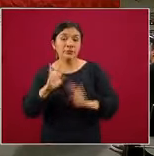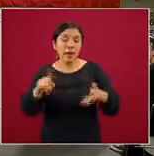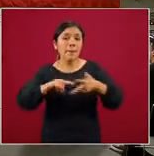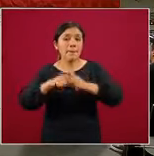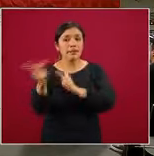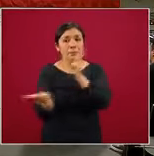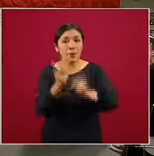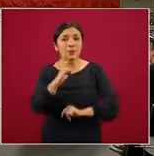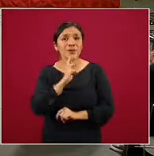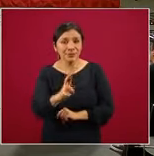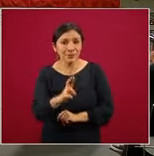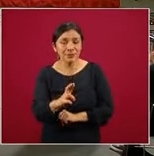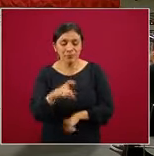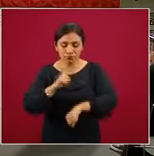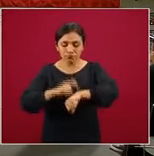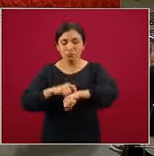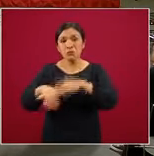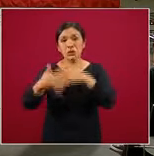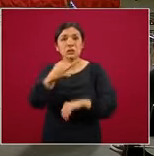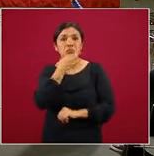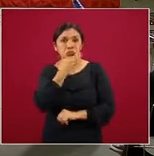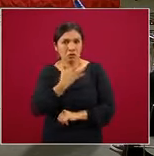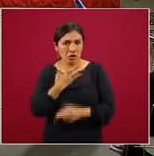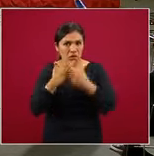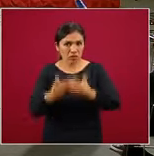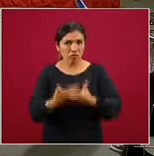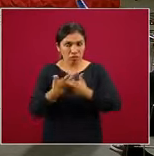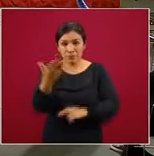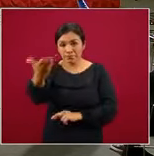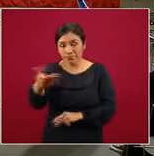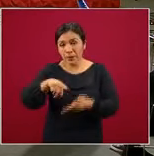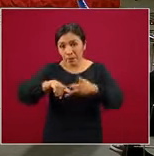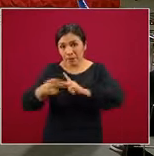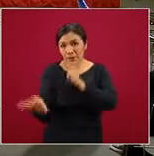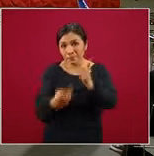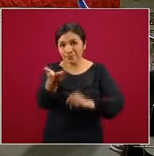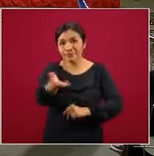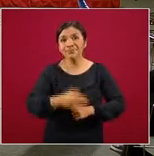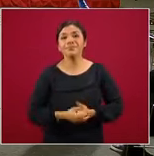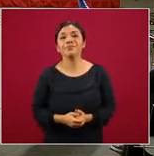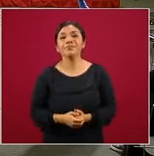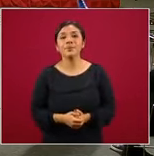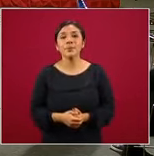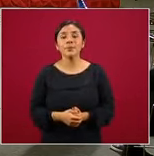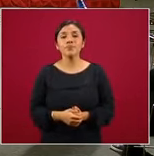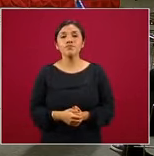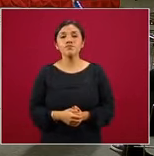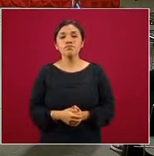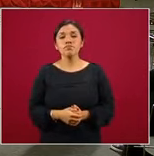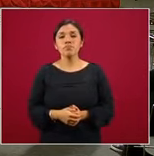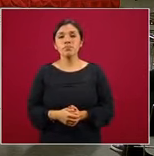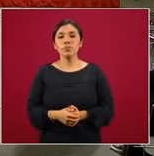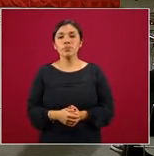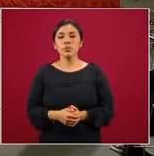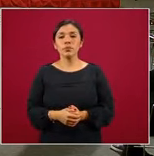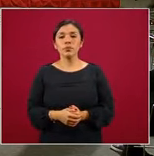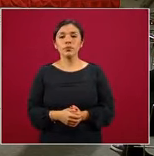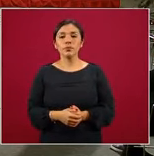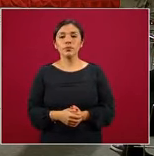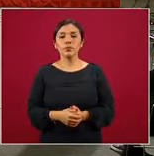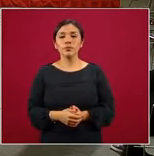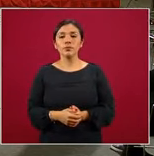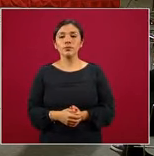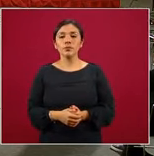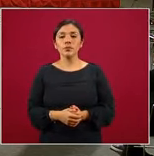abrir a preguntas y respuestas, nos quedan 15 minutos. Araceli Andanday de Canal 11 y Carlos Guzmán de ABA Noticias